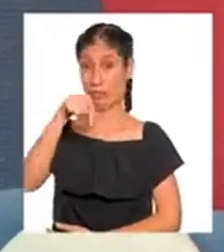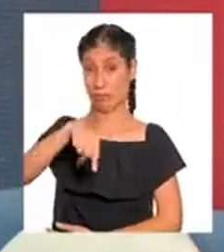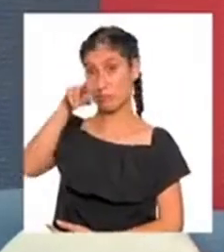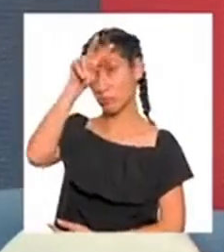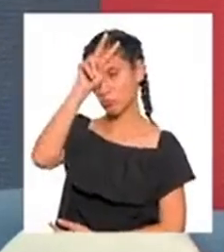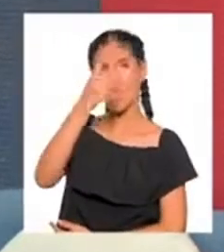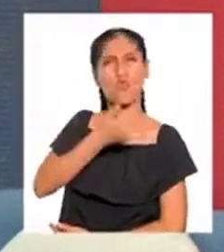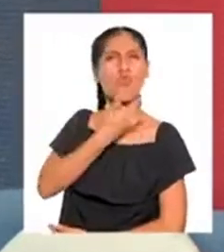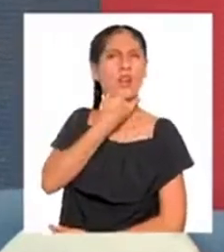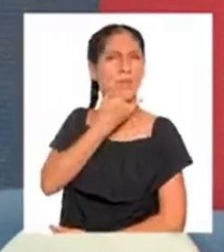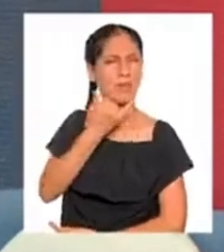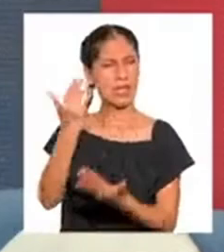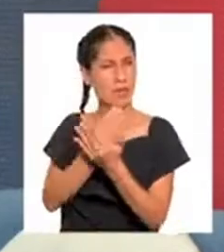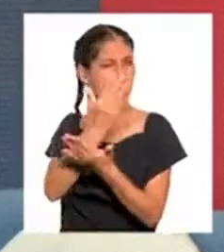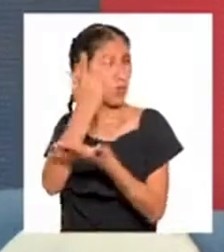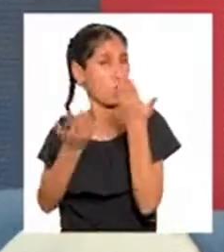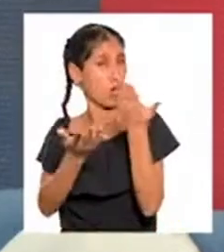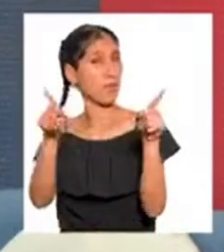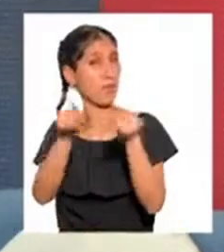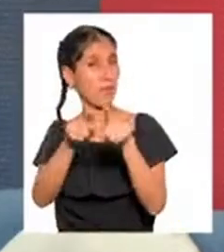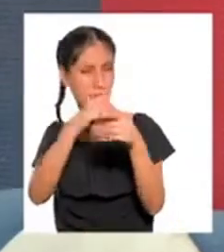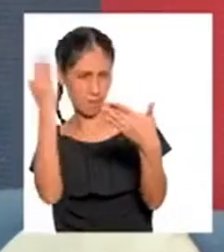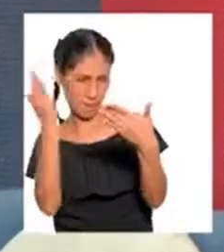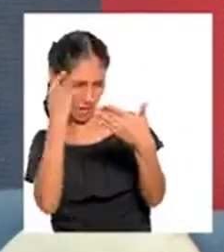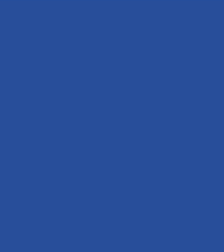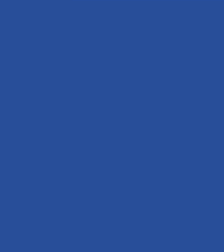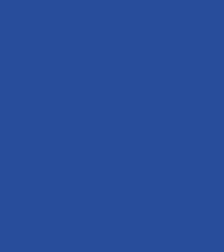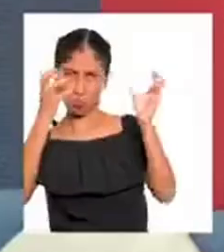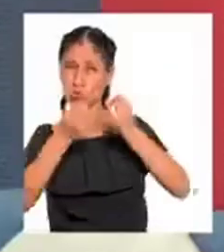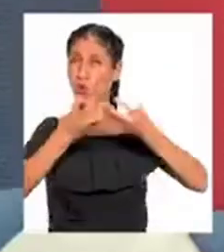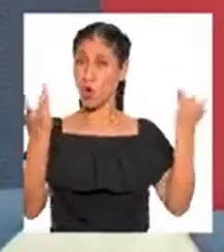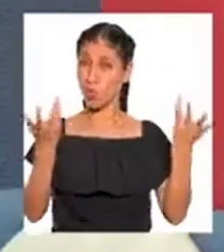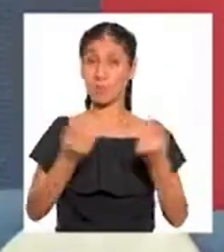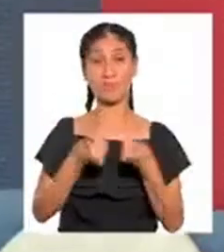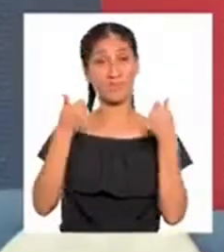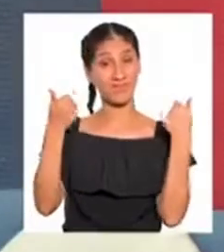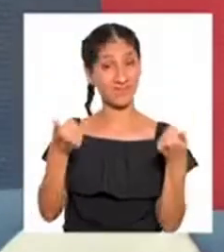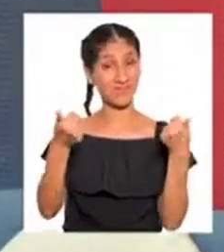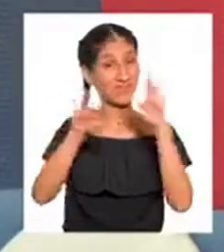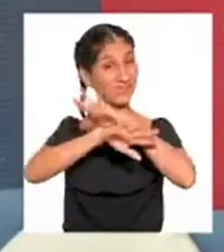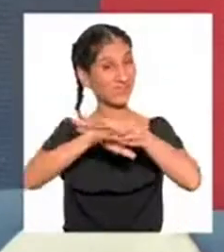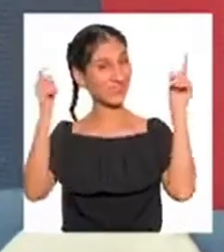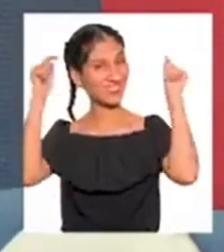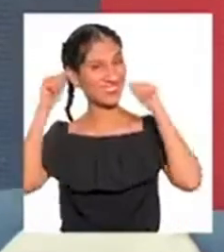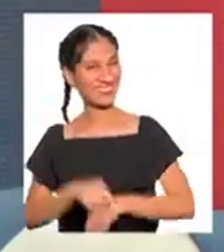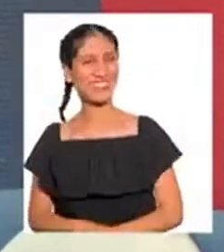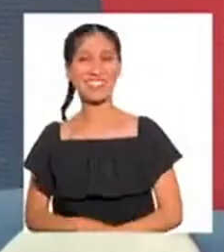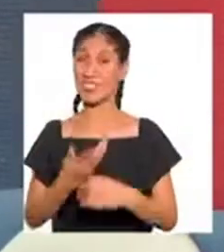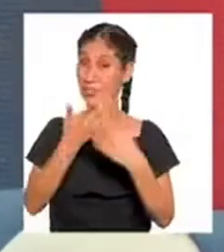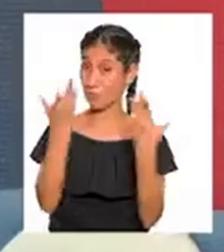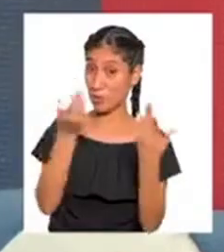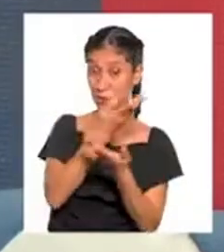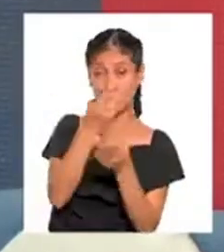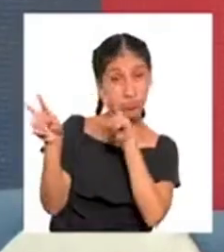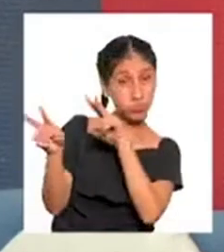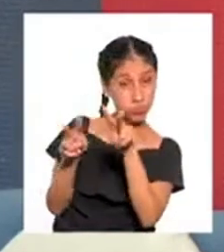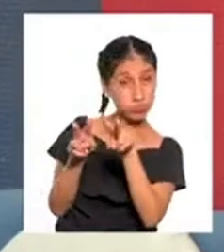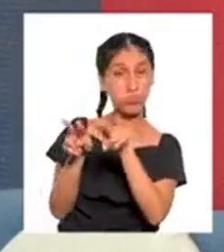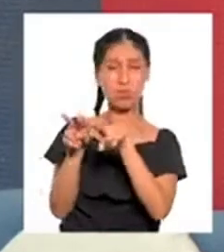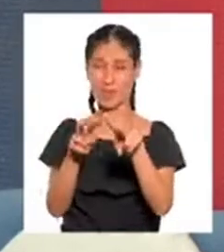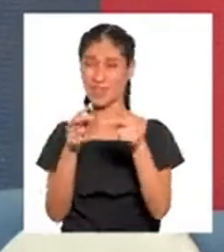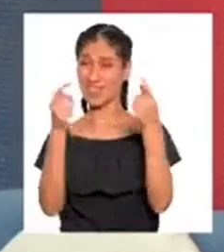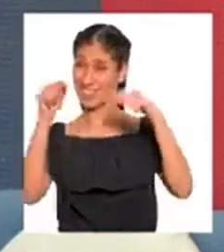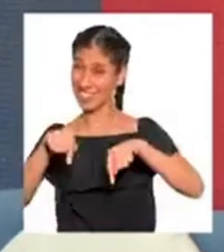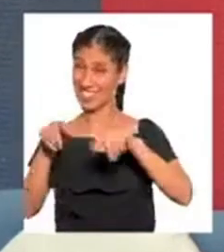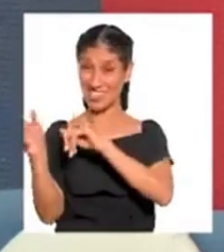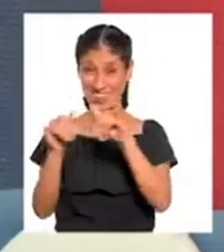realidad y también buscar soluciones integrales a esos problemas. Bueno, Promo, eso es todo por hoy. Espero hayan disfrutado el programa